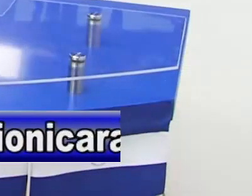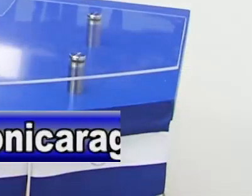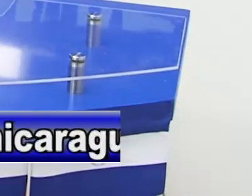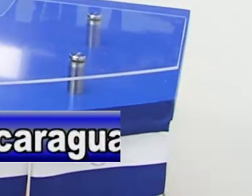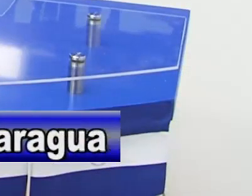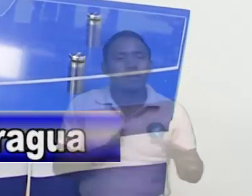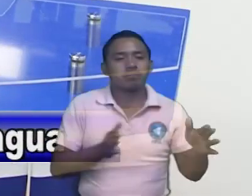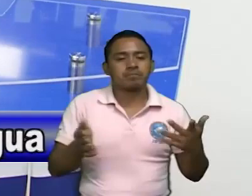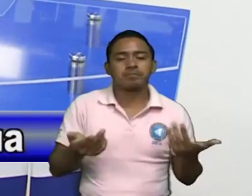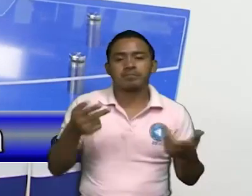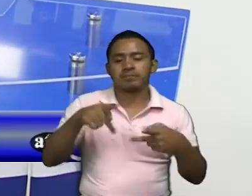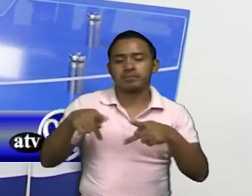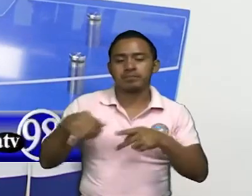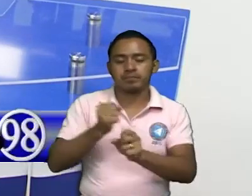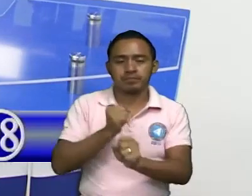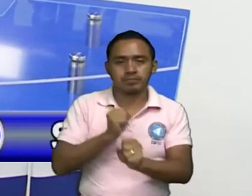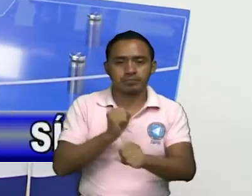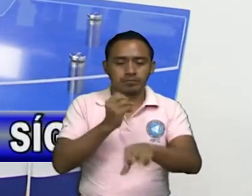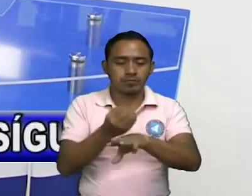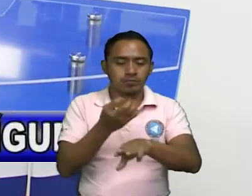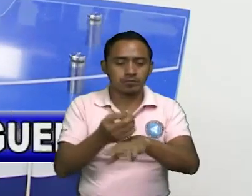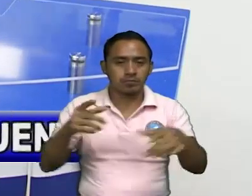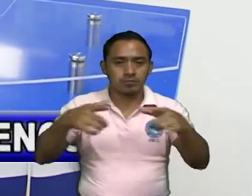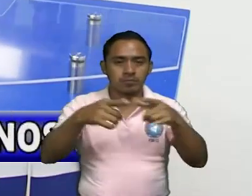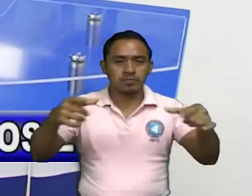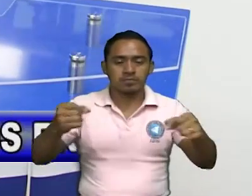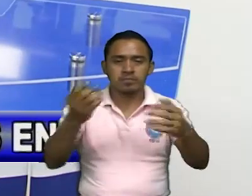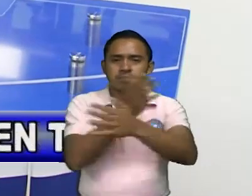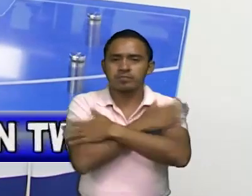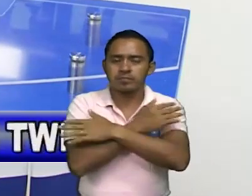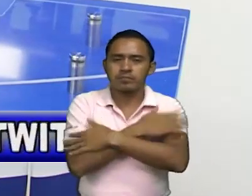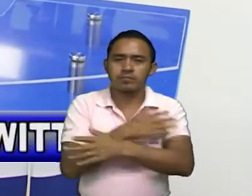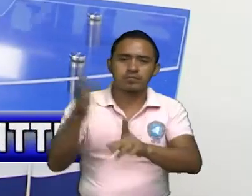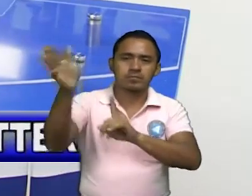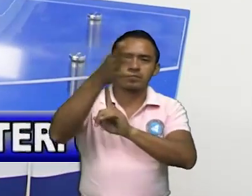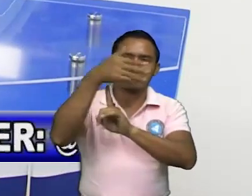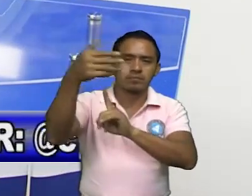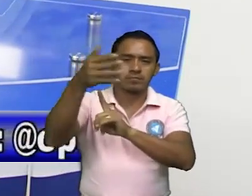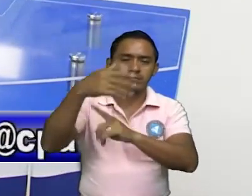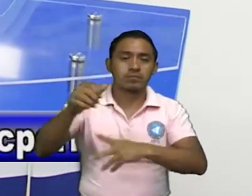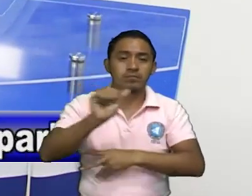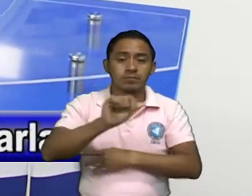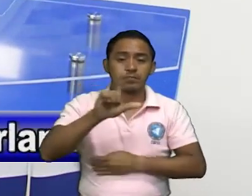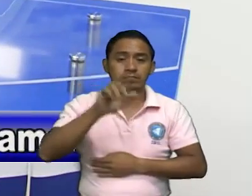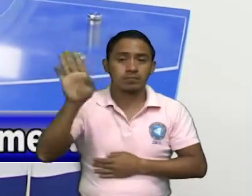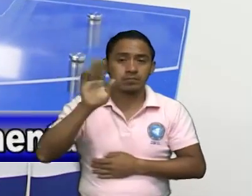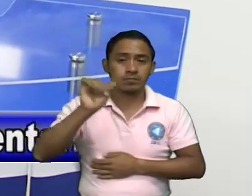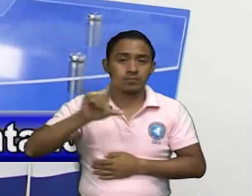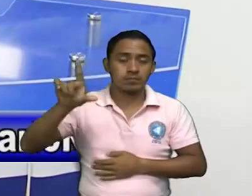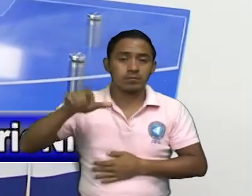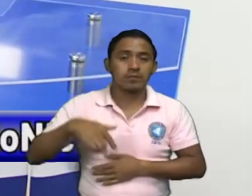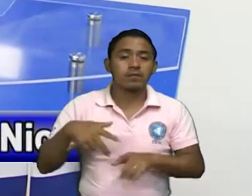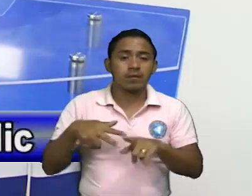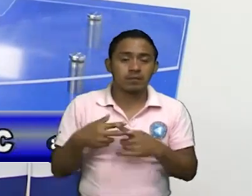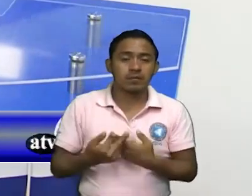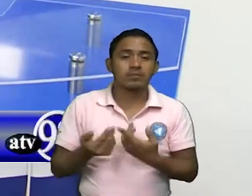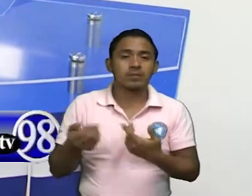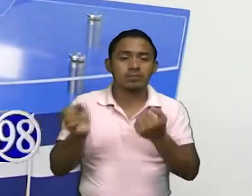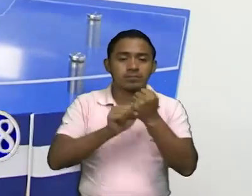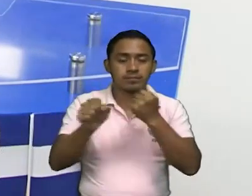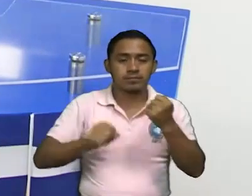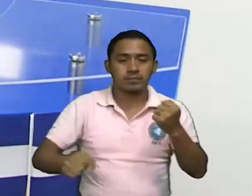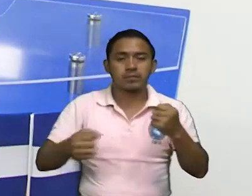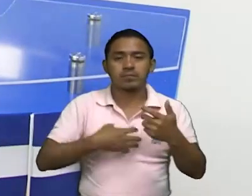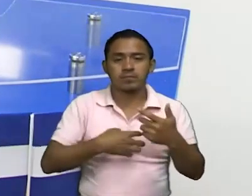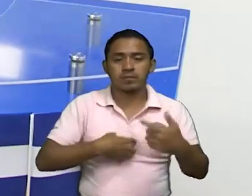Por otra parte, trabajadores de la alcaldía de Managua saludaron a la bandera azul, blanco y azul, dando así inicio a la campaña